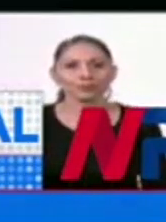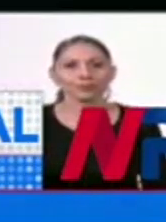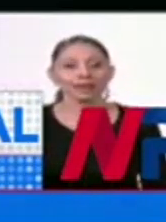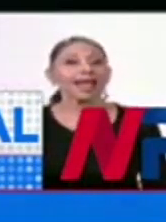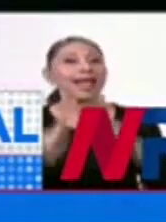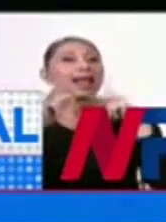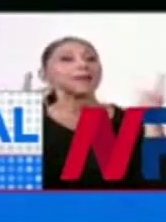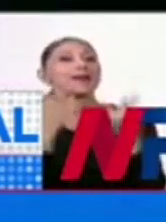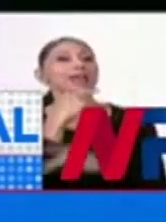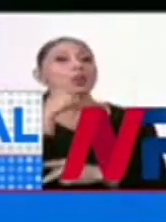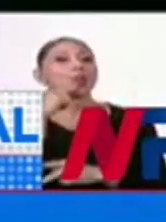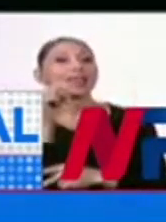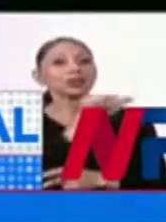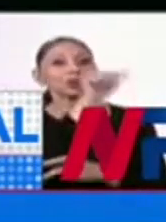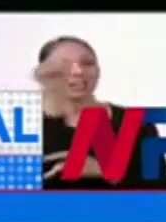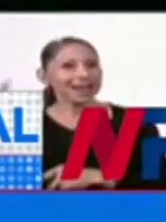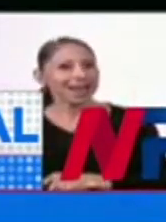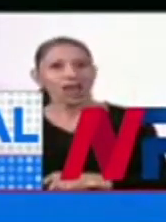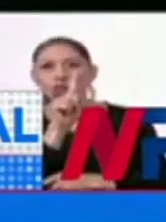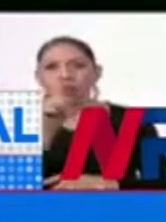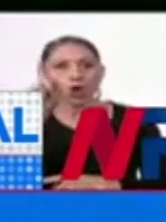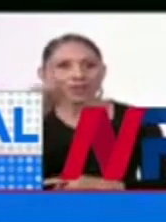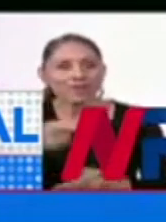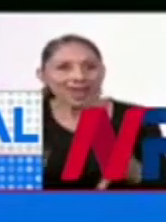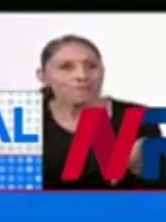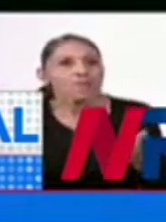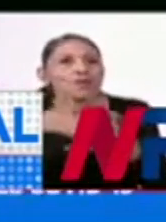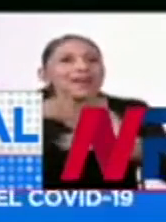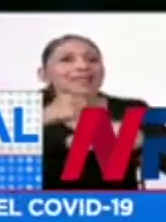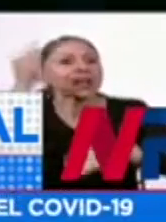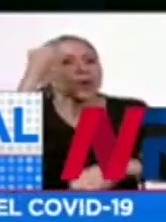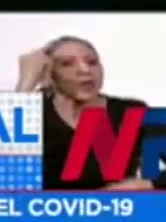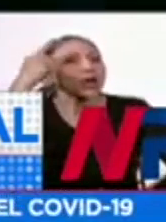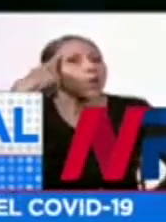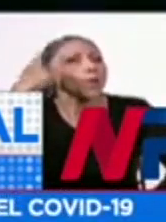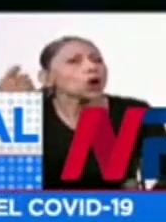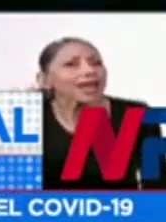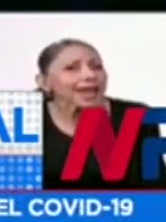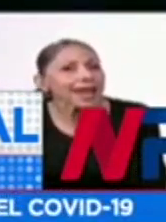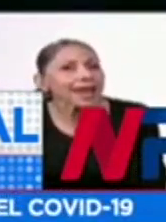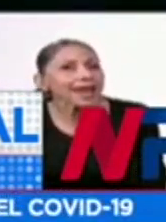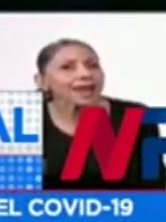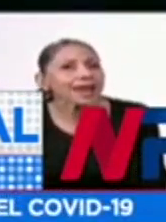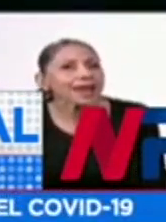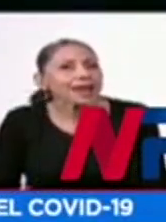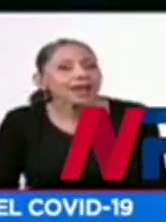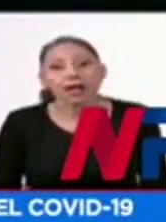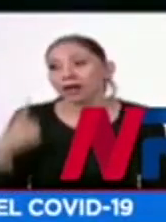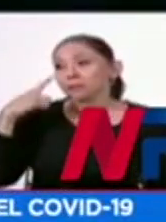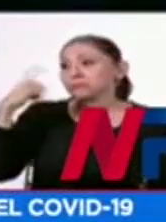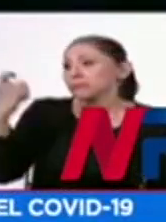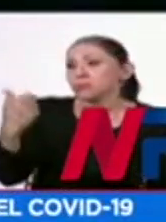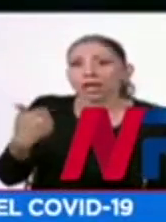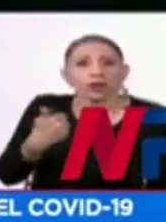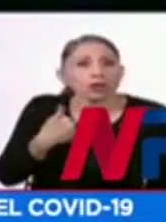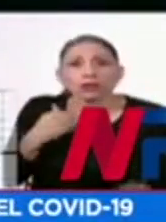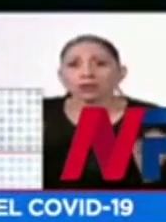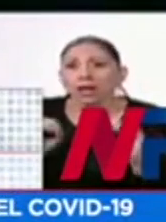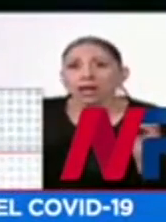para lograr el triunfo en primera vuelta para noticias 12 luisa centeno